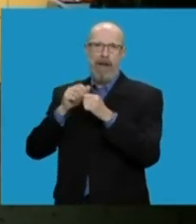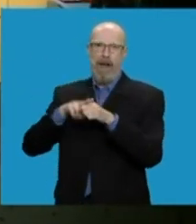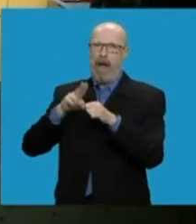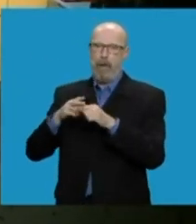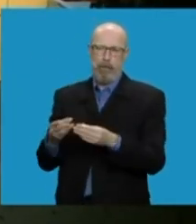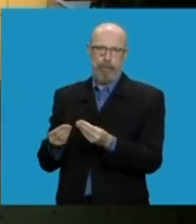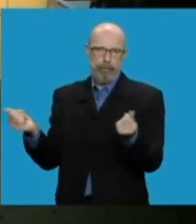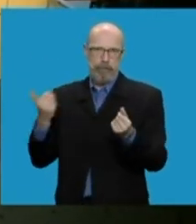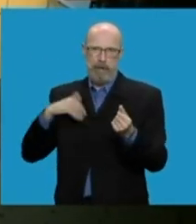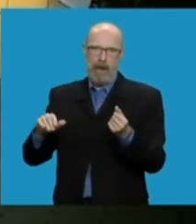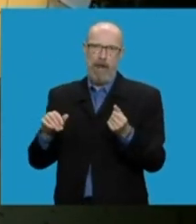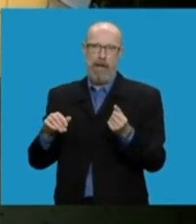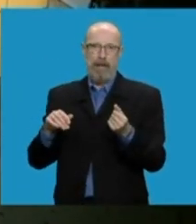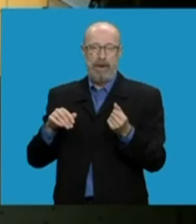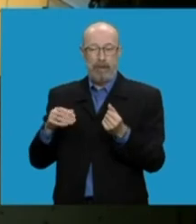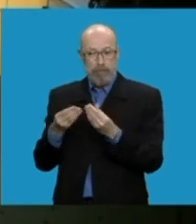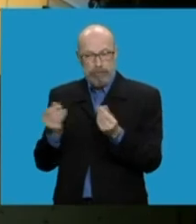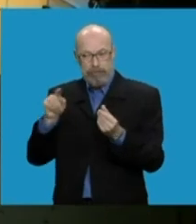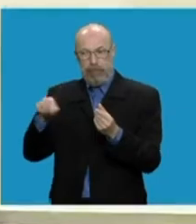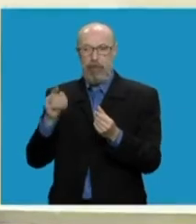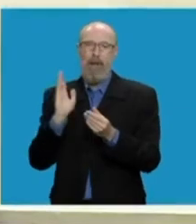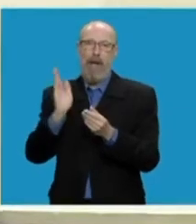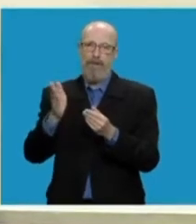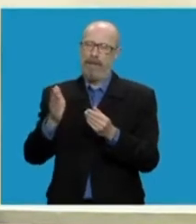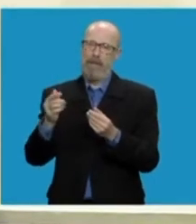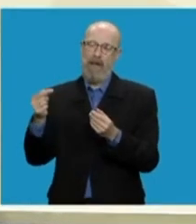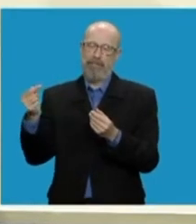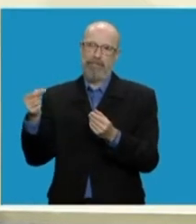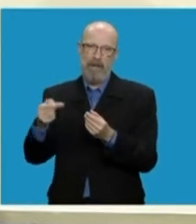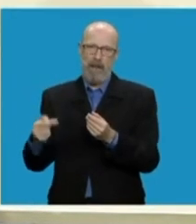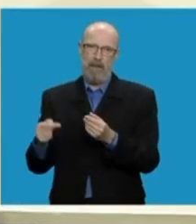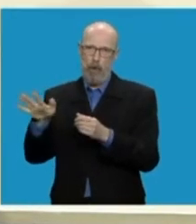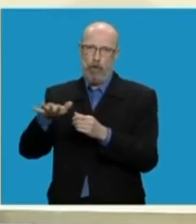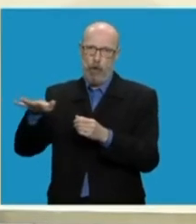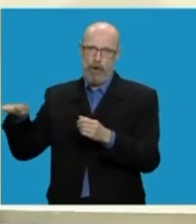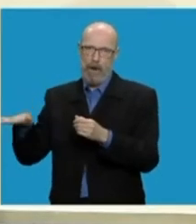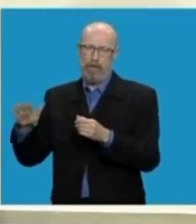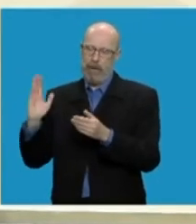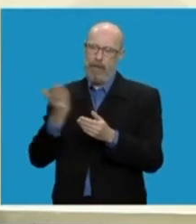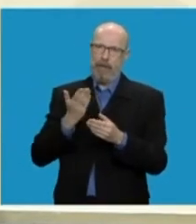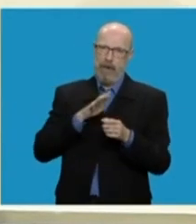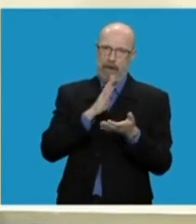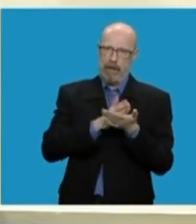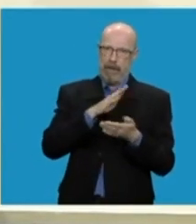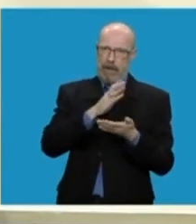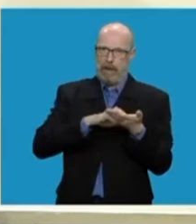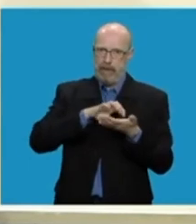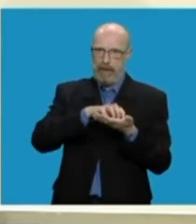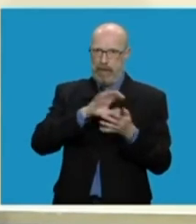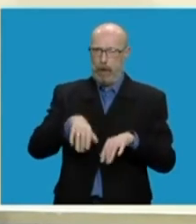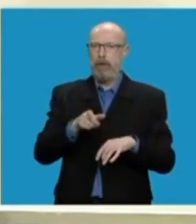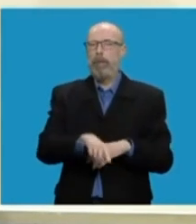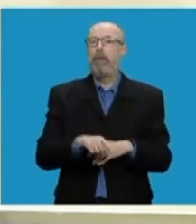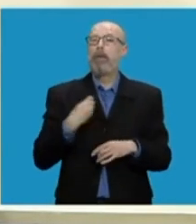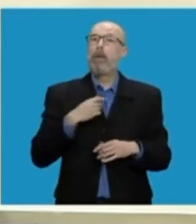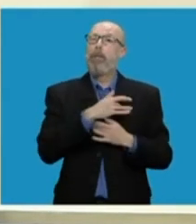tanto daño han hecho a esa zona y a toda nuestra comunidad. María Coco y todos sus compañeros, con el